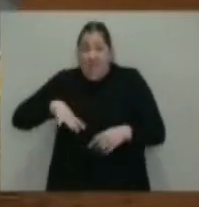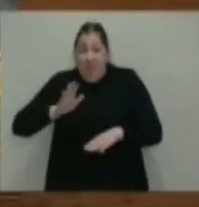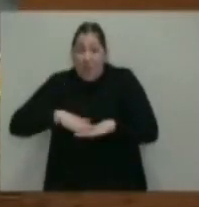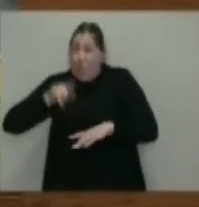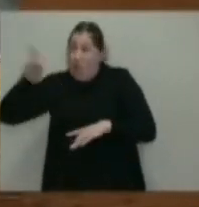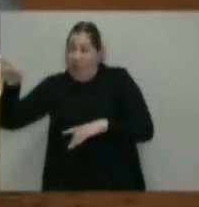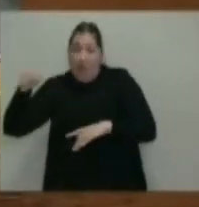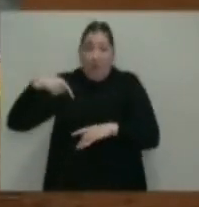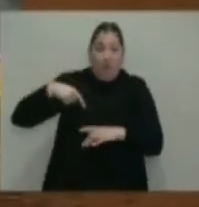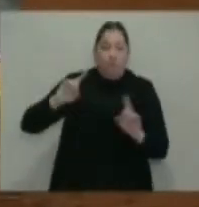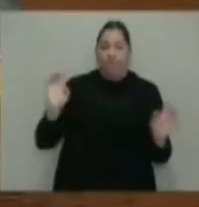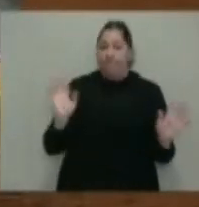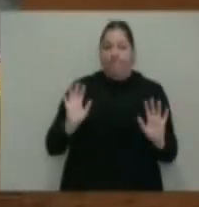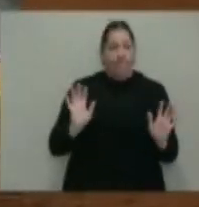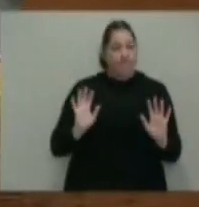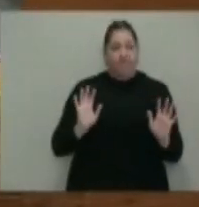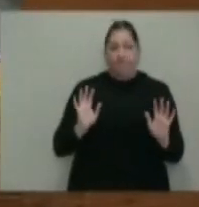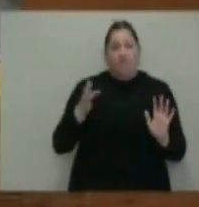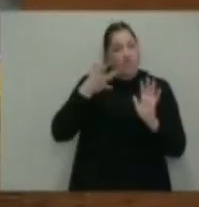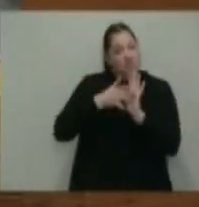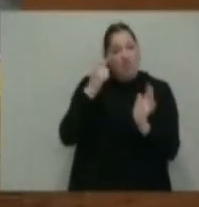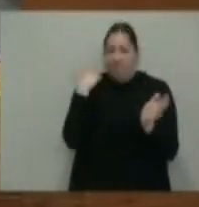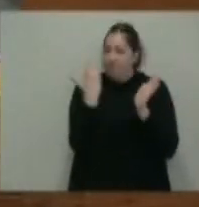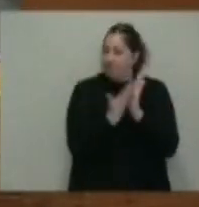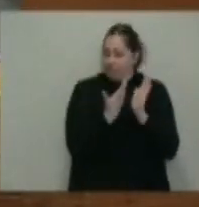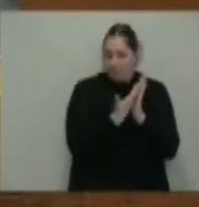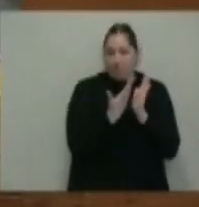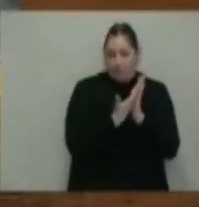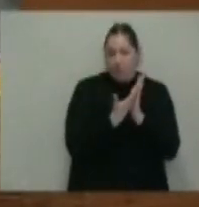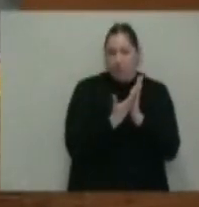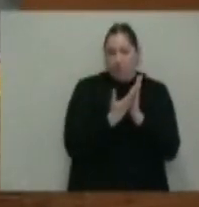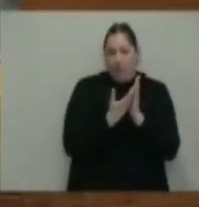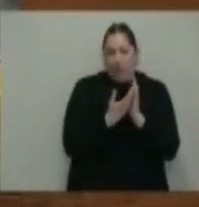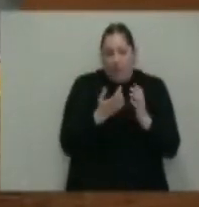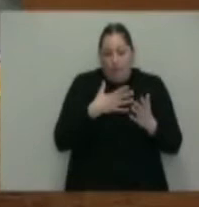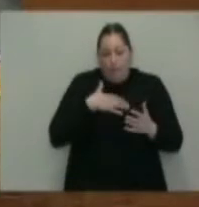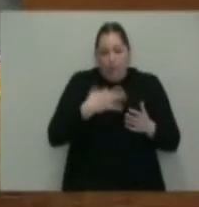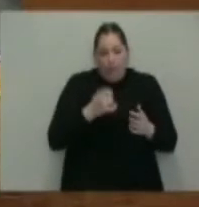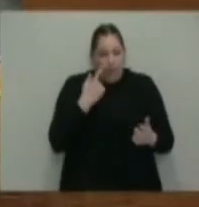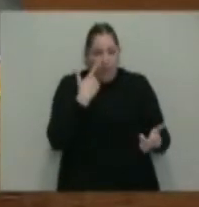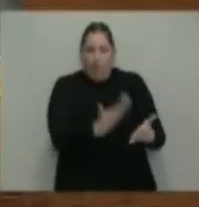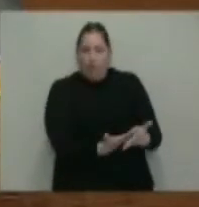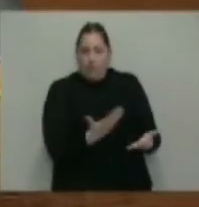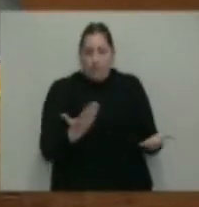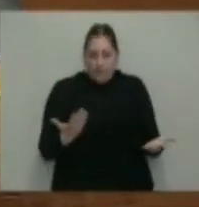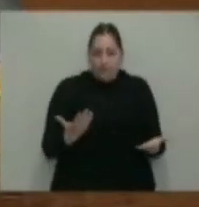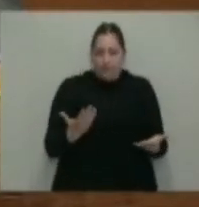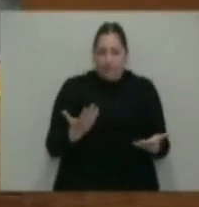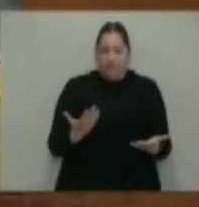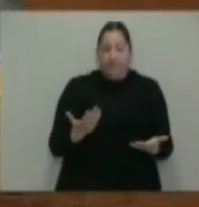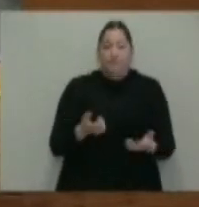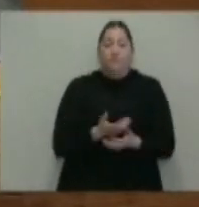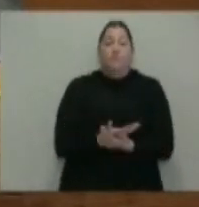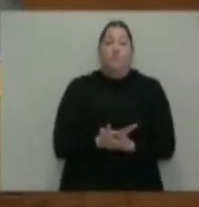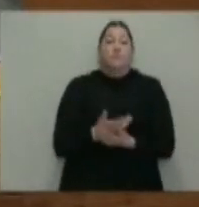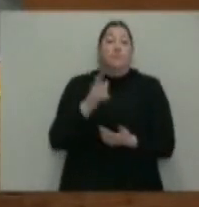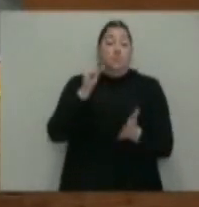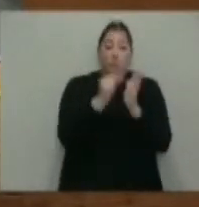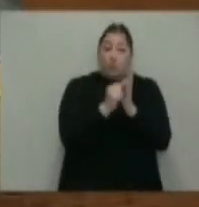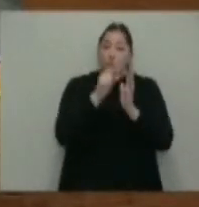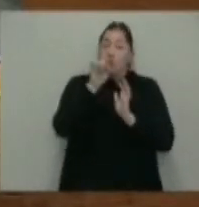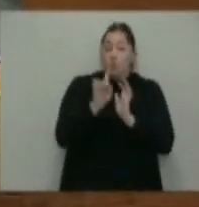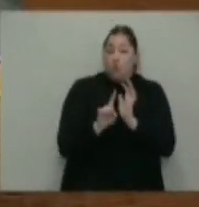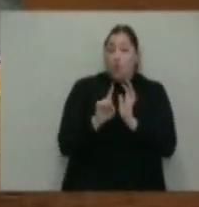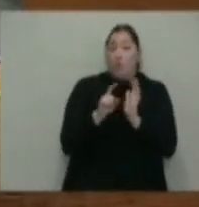interesa es constatar este hecho irrefutable. Por eso proponemos en este primer punto de